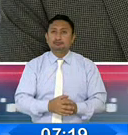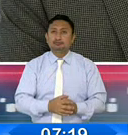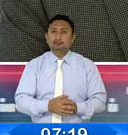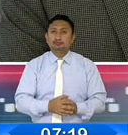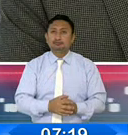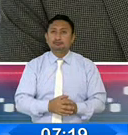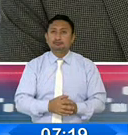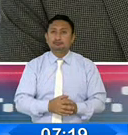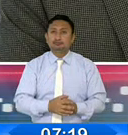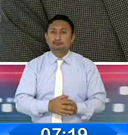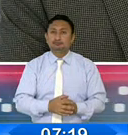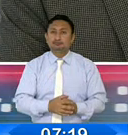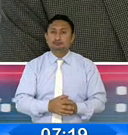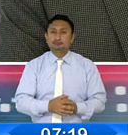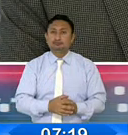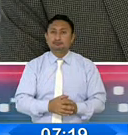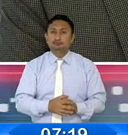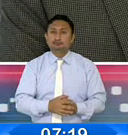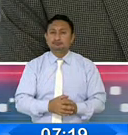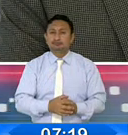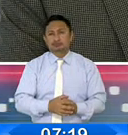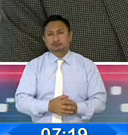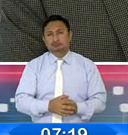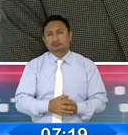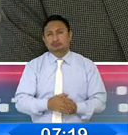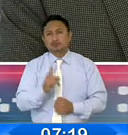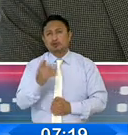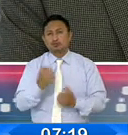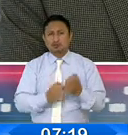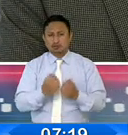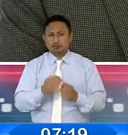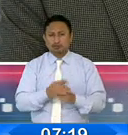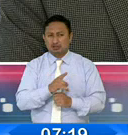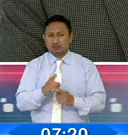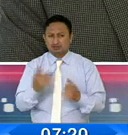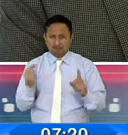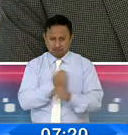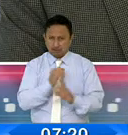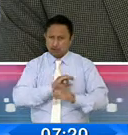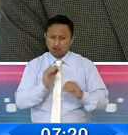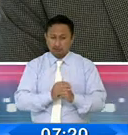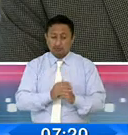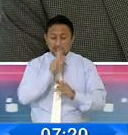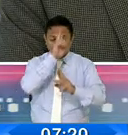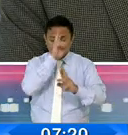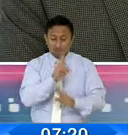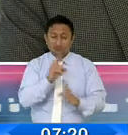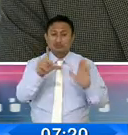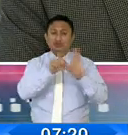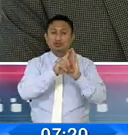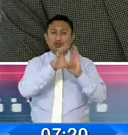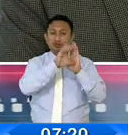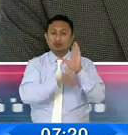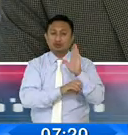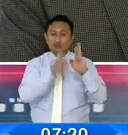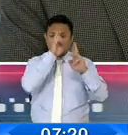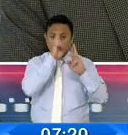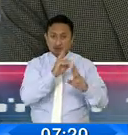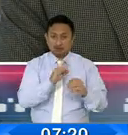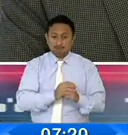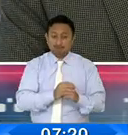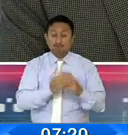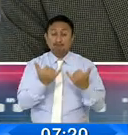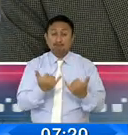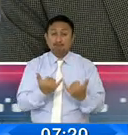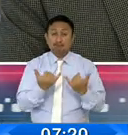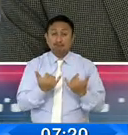hacer un reclamo pacífico. Será una movilización enmarcada en la ley y en la Constitución. Nosotros desde ya vamos a